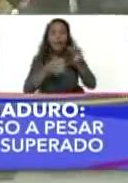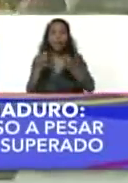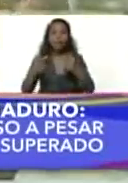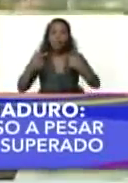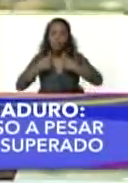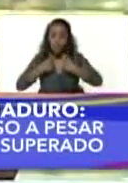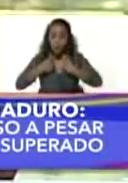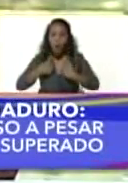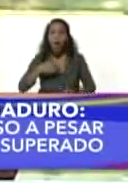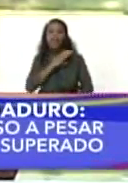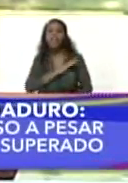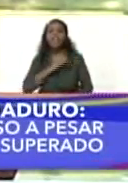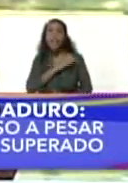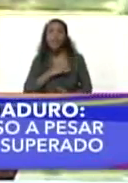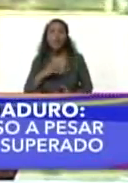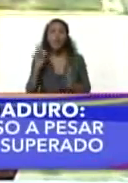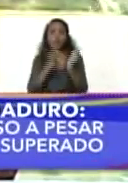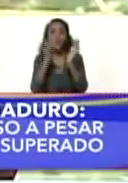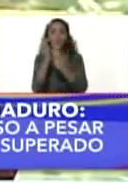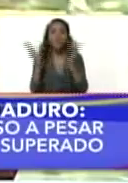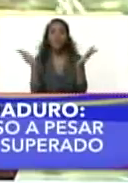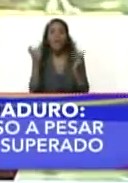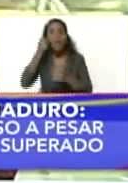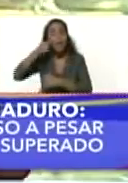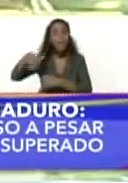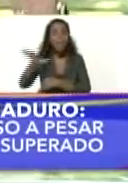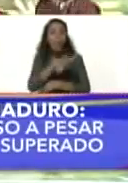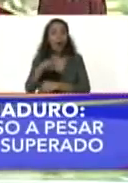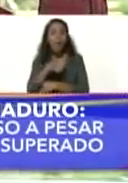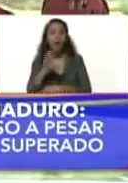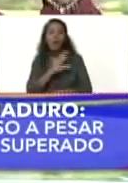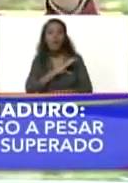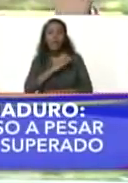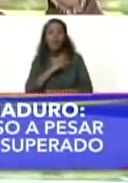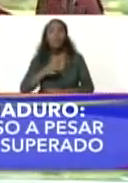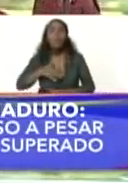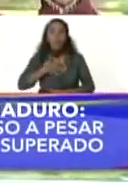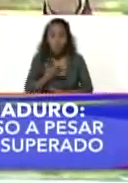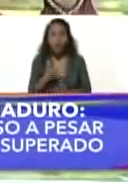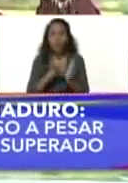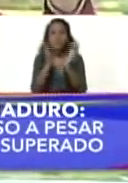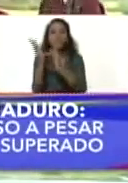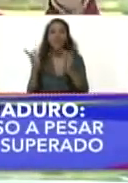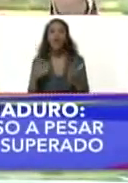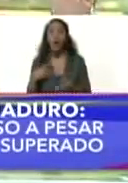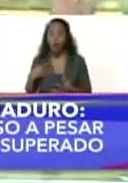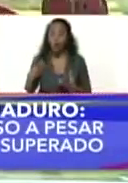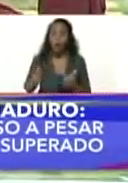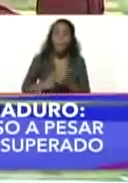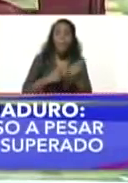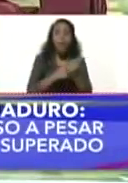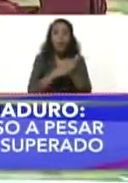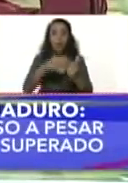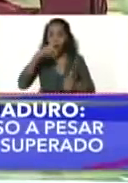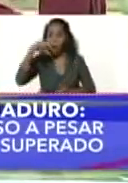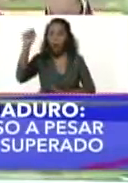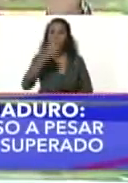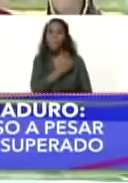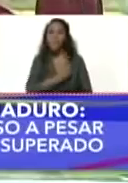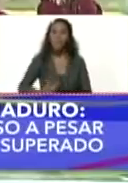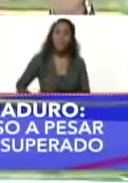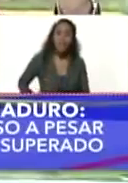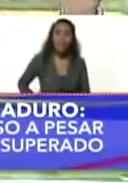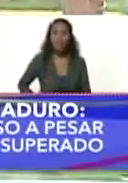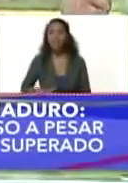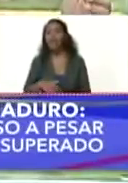Soy cristiano de Cristo, y el pueblo de Cristo puede contar conmigo, con Nicolás Maduro Moro, el presidente